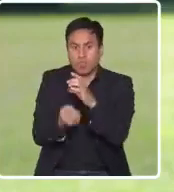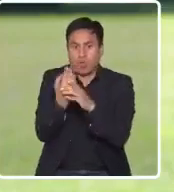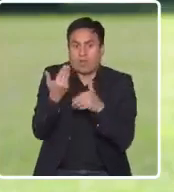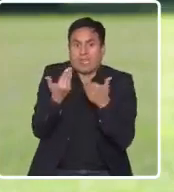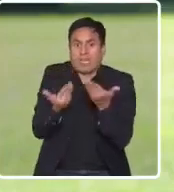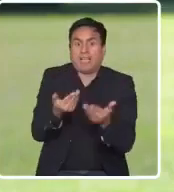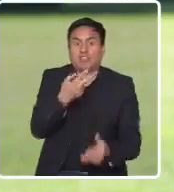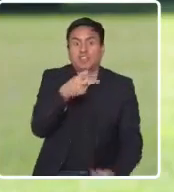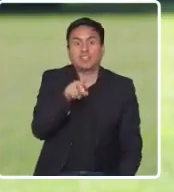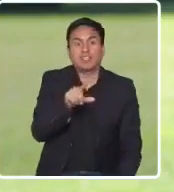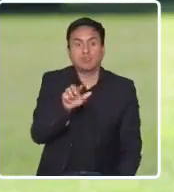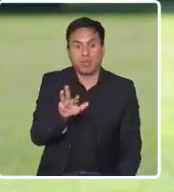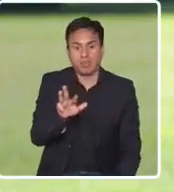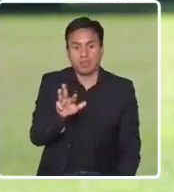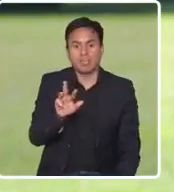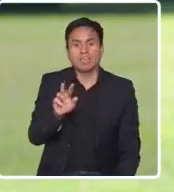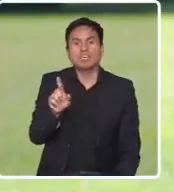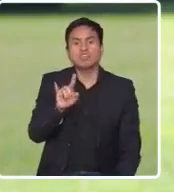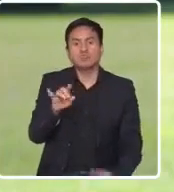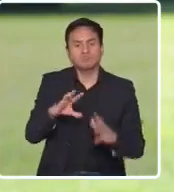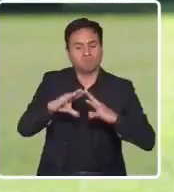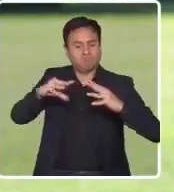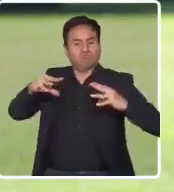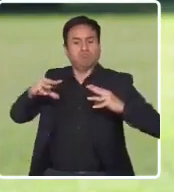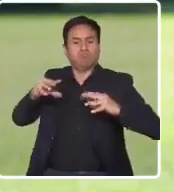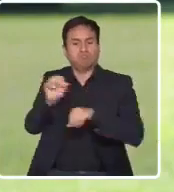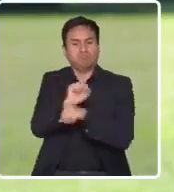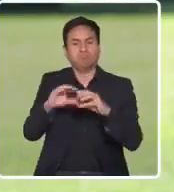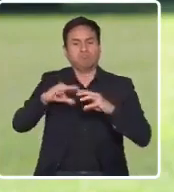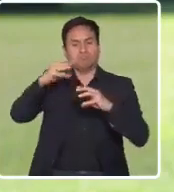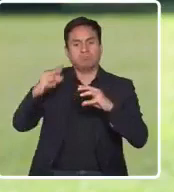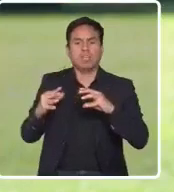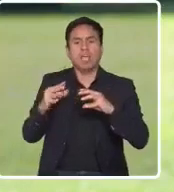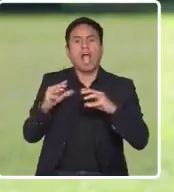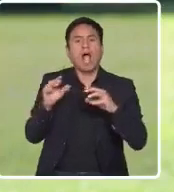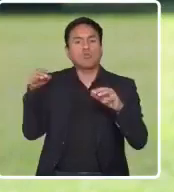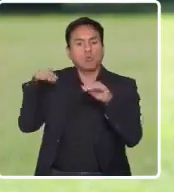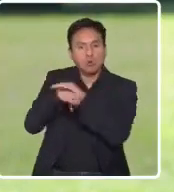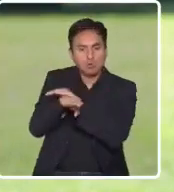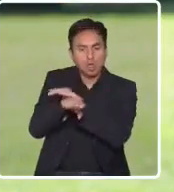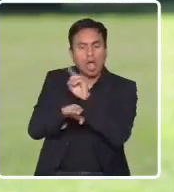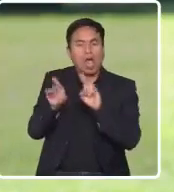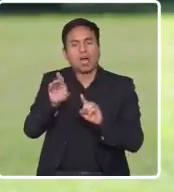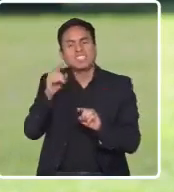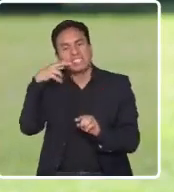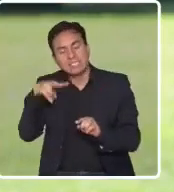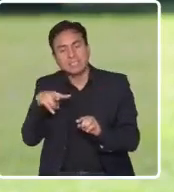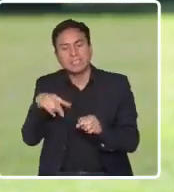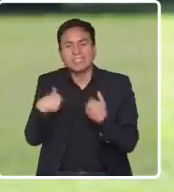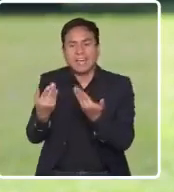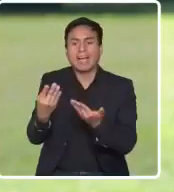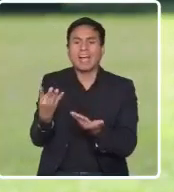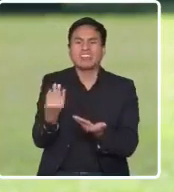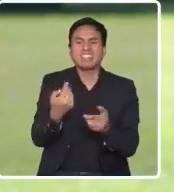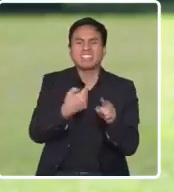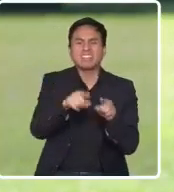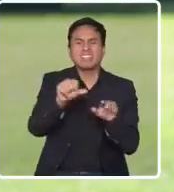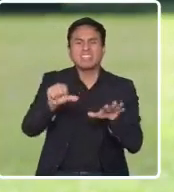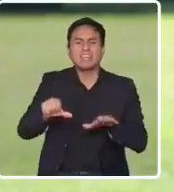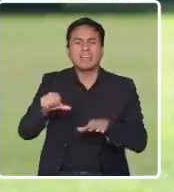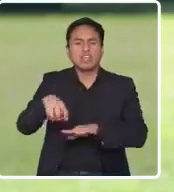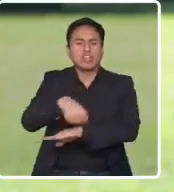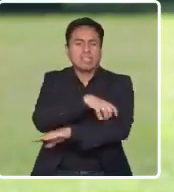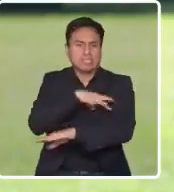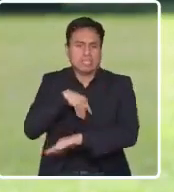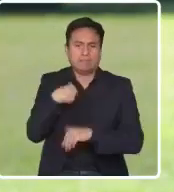estamos hablando de 279 SUV, con calabozo algunos, sin calabozo otras, que irán a 14 de las 16 regiones de